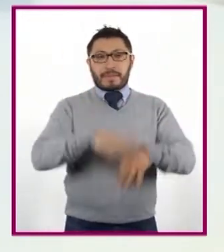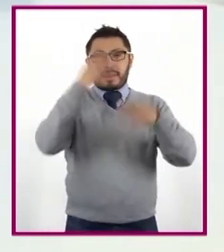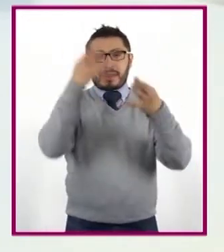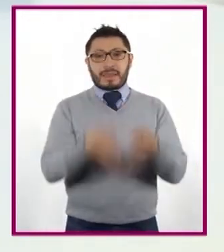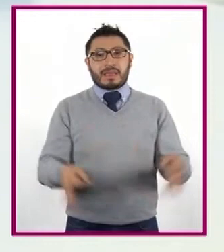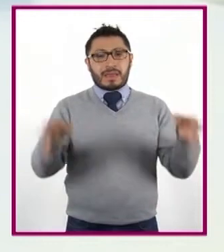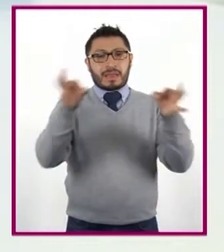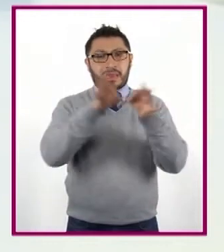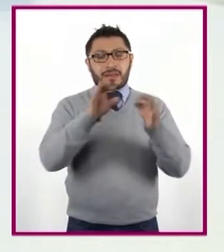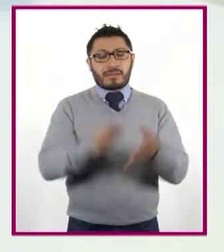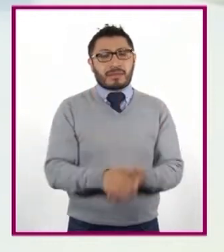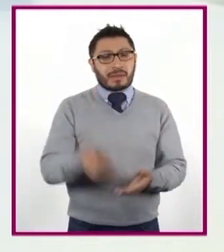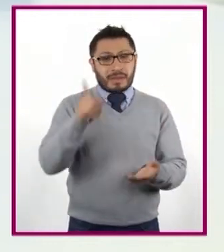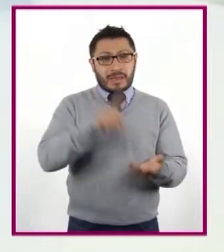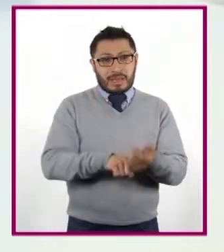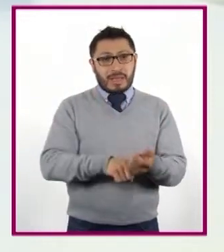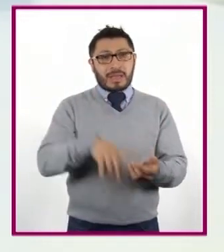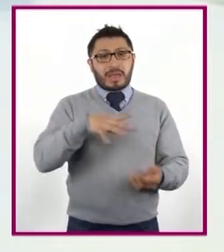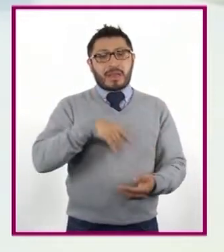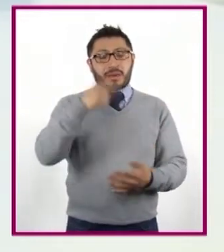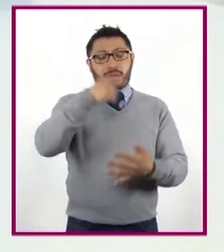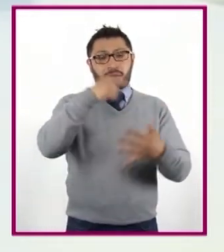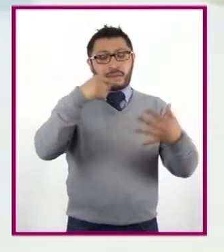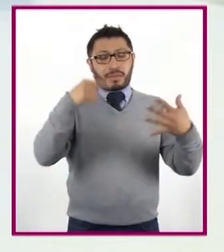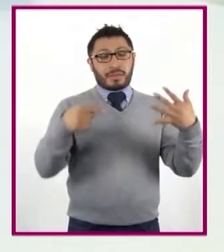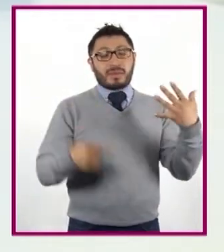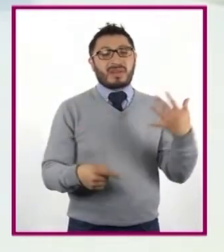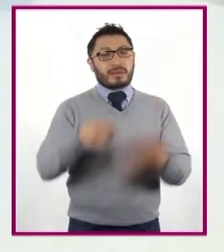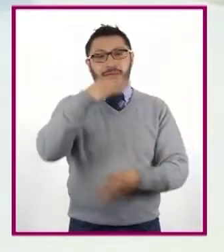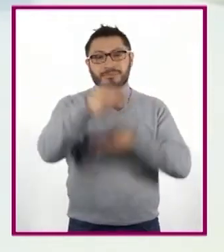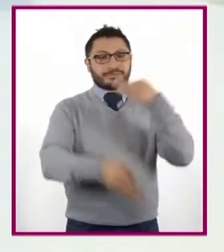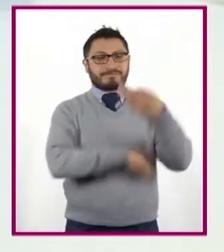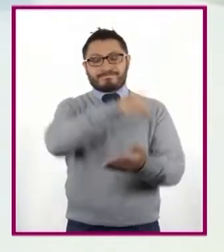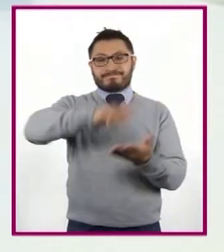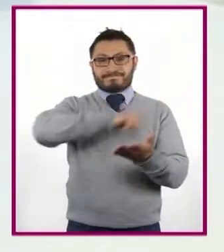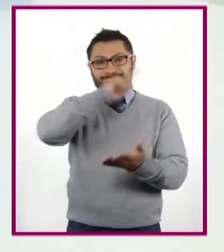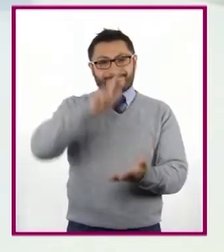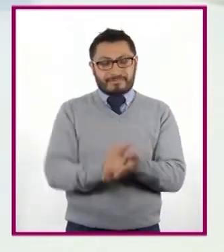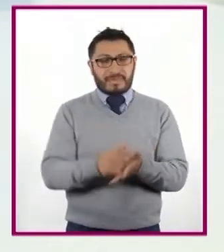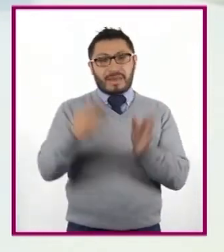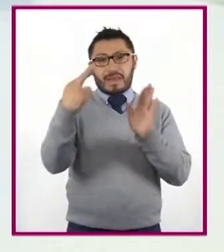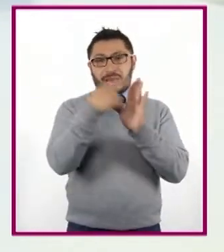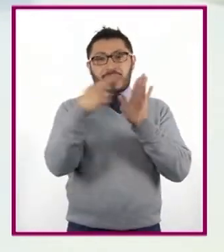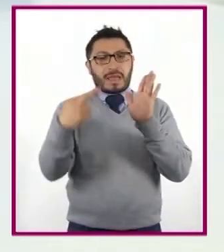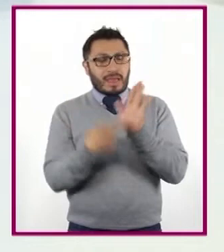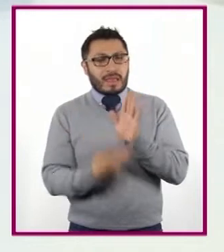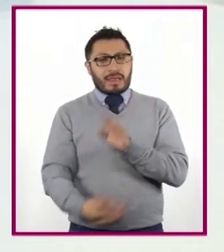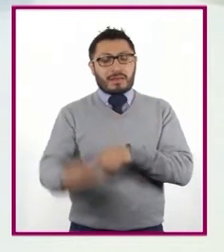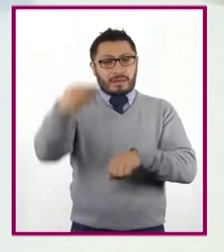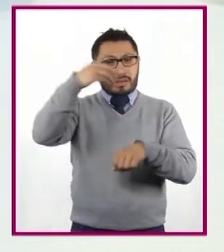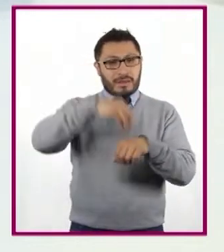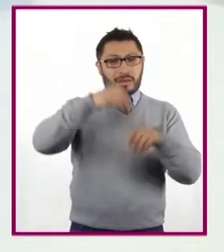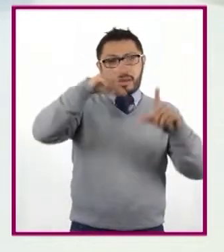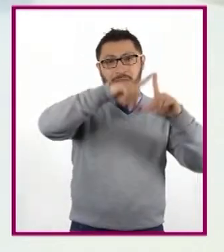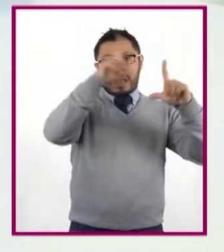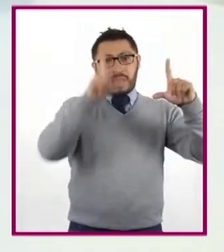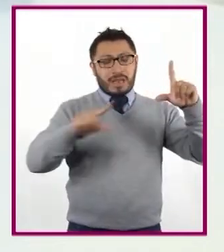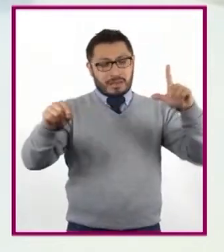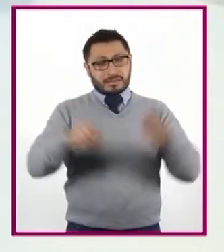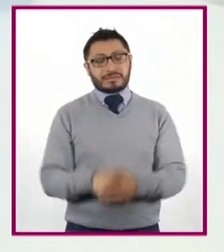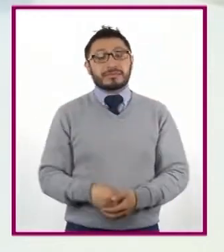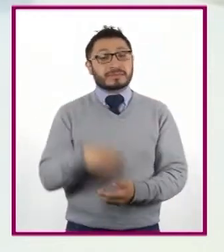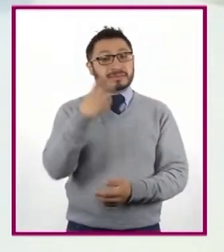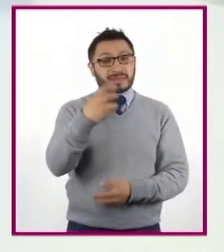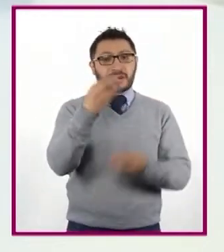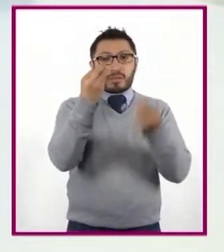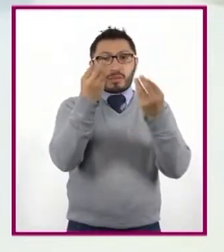importante. De ella se desprenden todas las leyes y reglamentos que aplican en el país. Por ello,